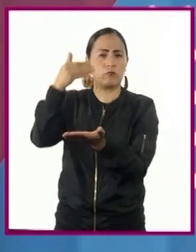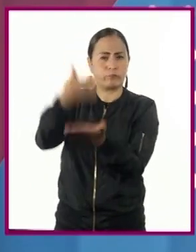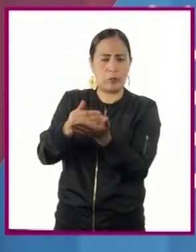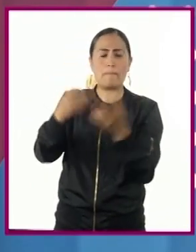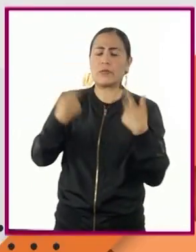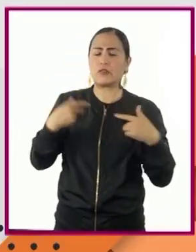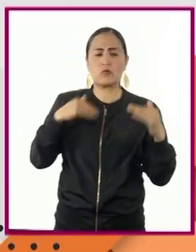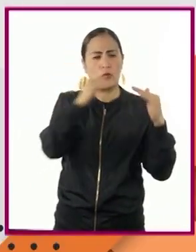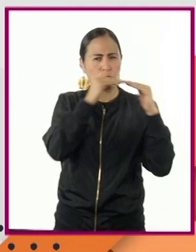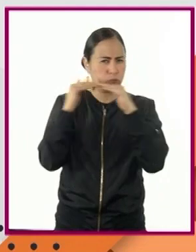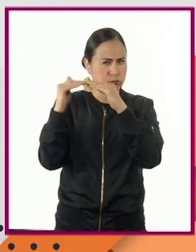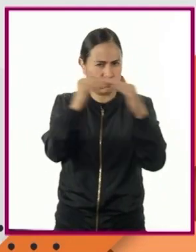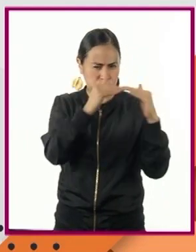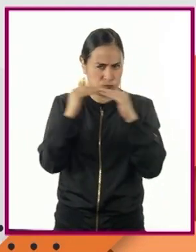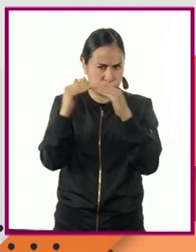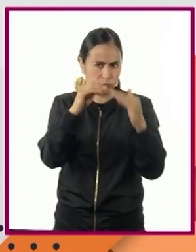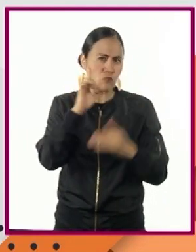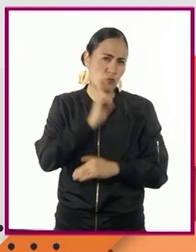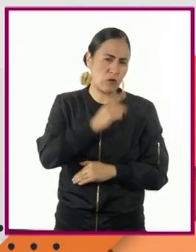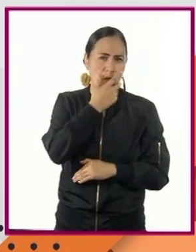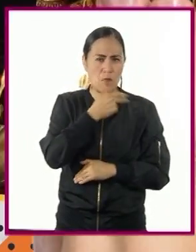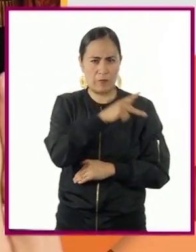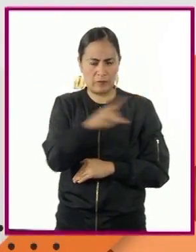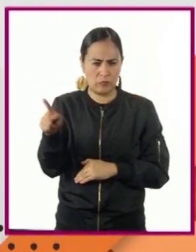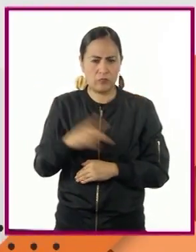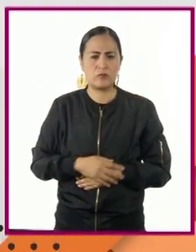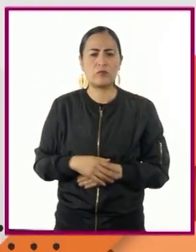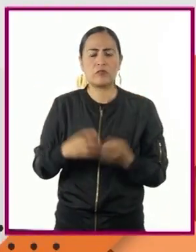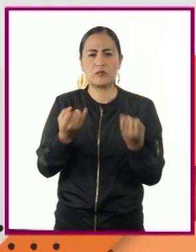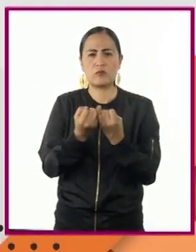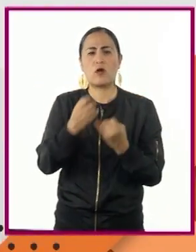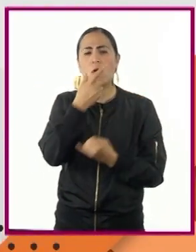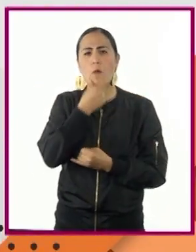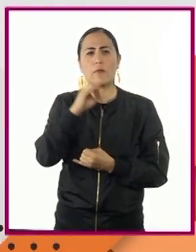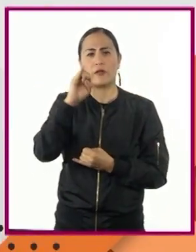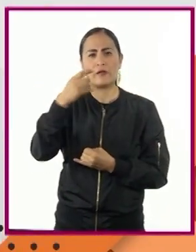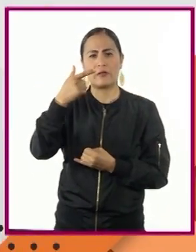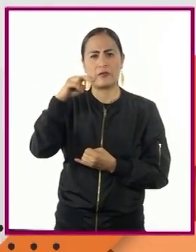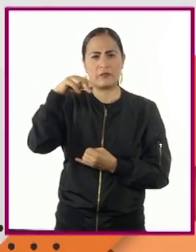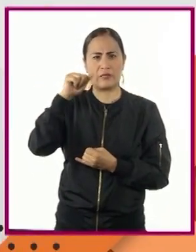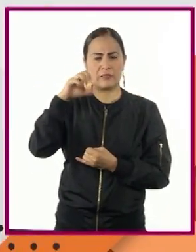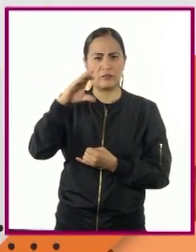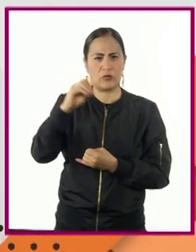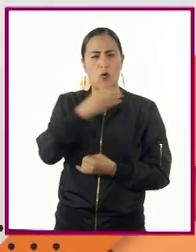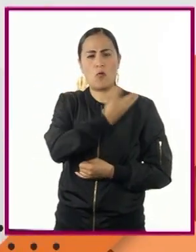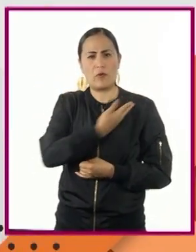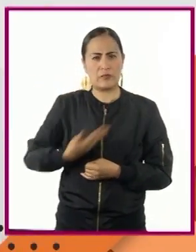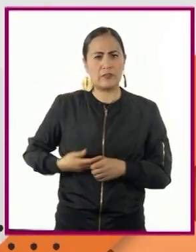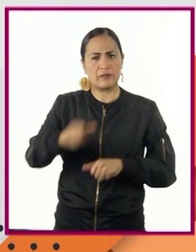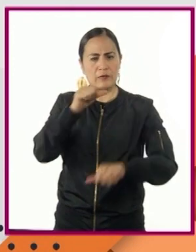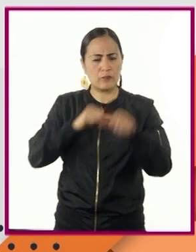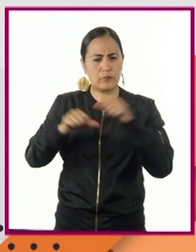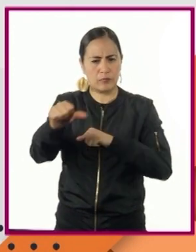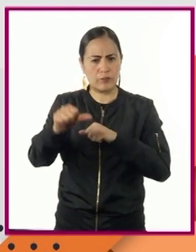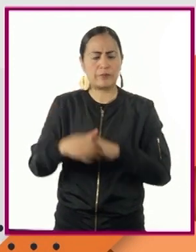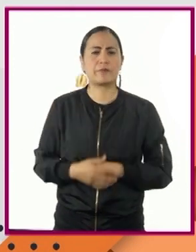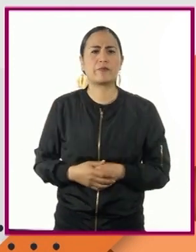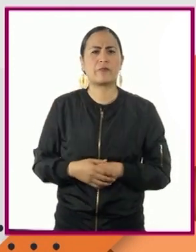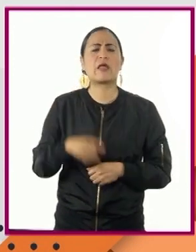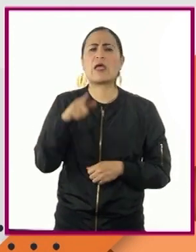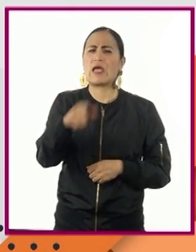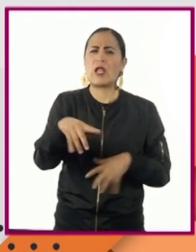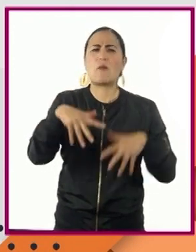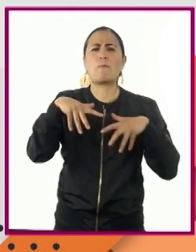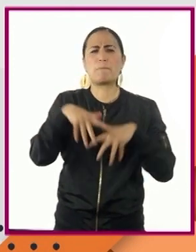los ciudadanos. Ignacio Comonfort sustituyó a Juan Álvarez en la presidencia de la República y le tocó combatir un